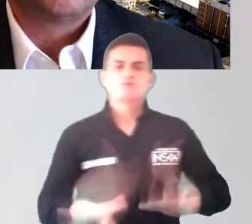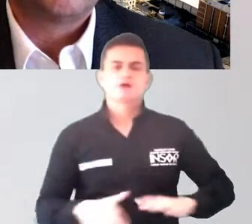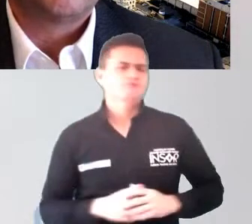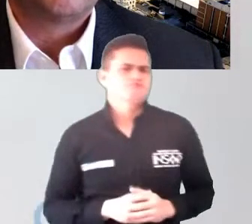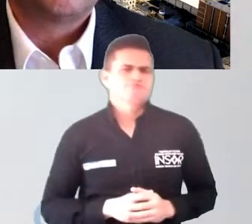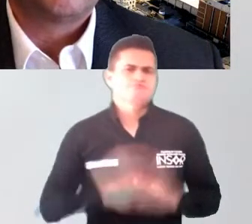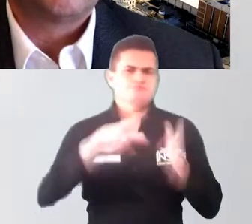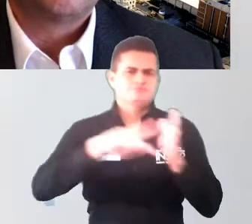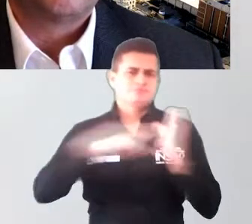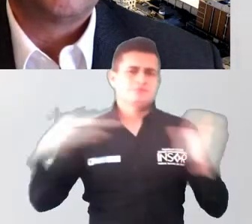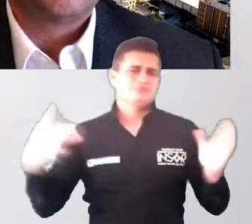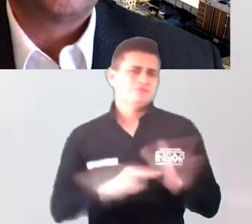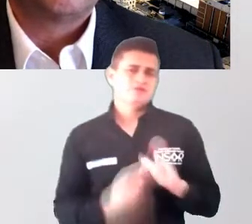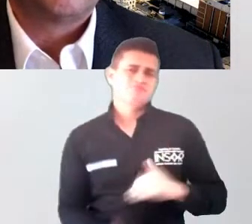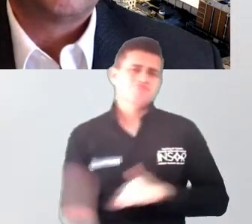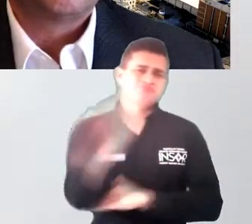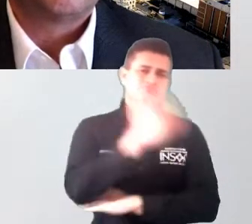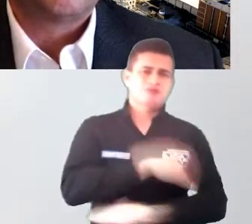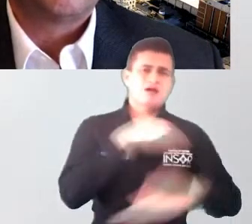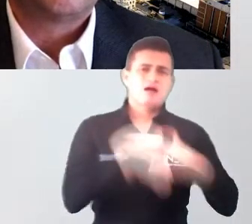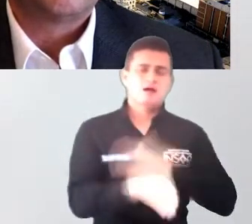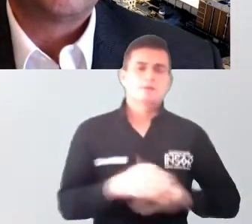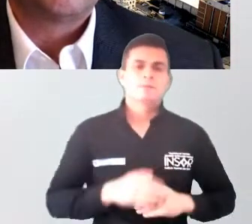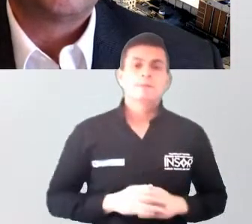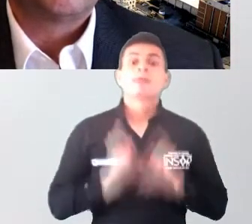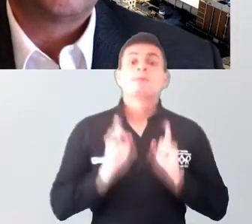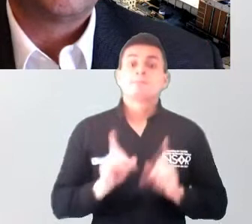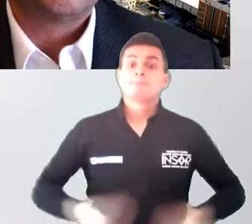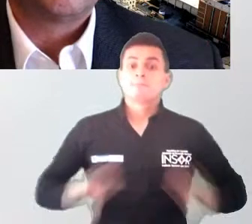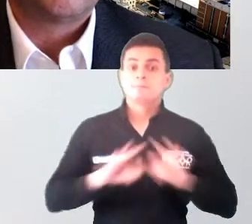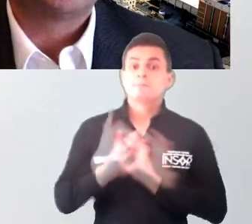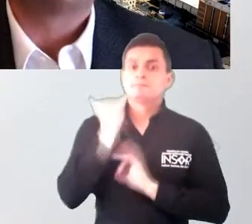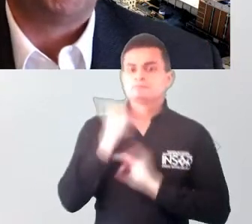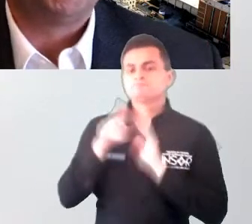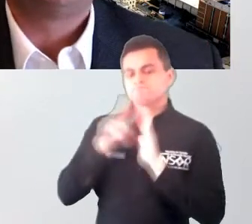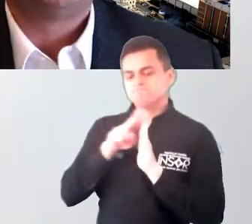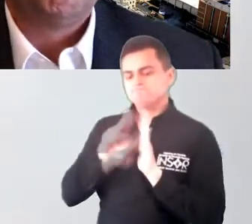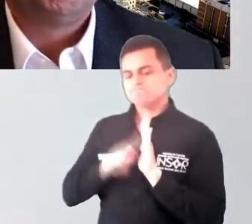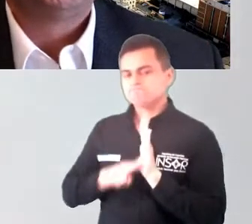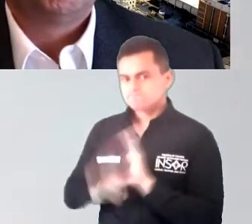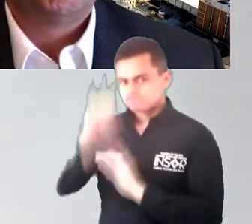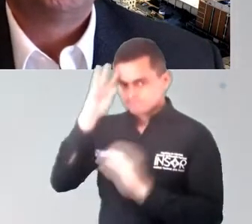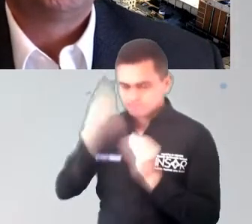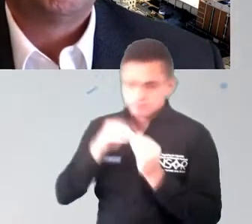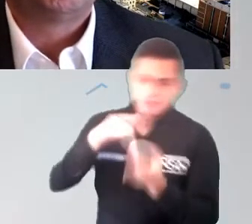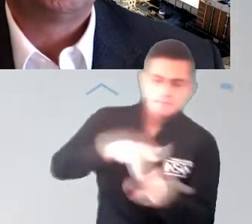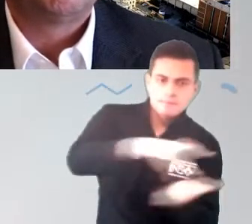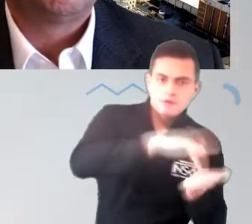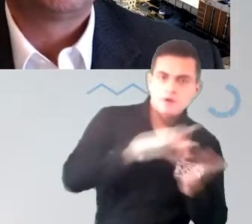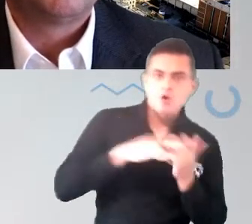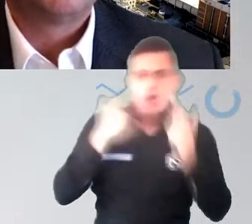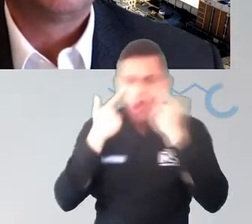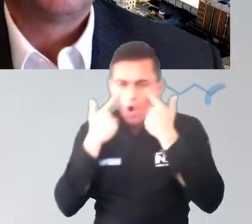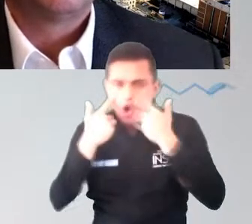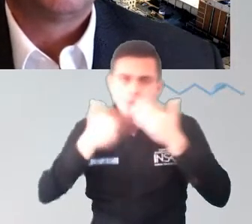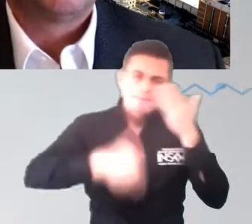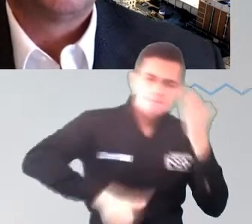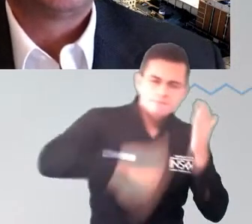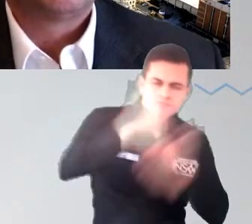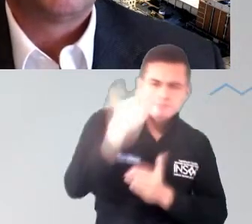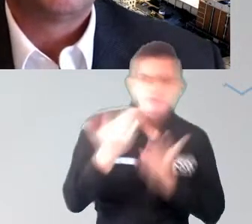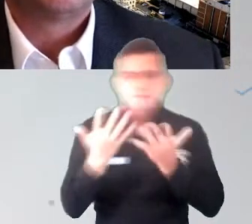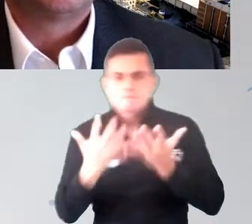esto, sí le toca a uno definir reglas y ponerse de acuerdo con los participantes respecto a qué